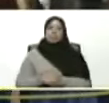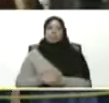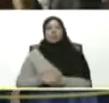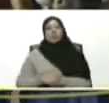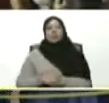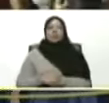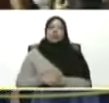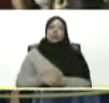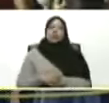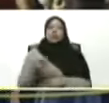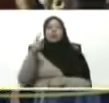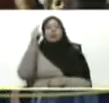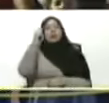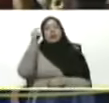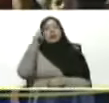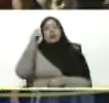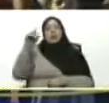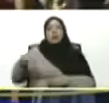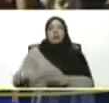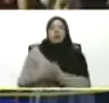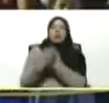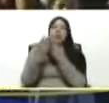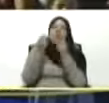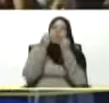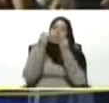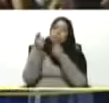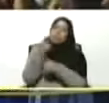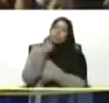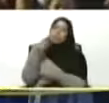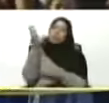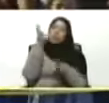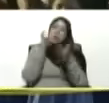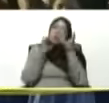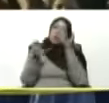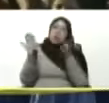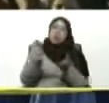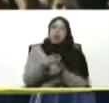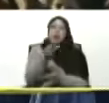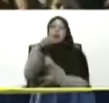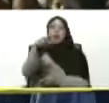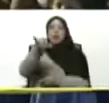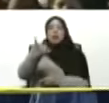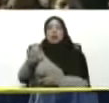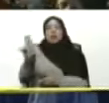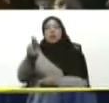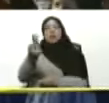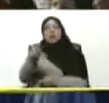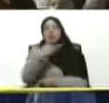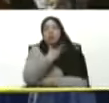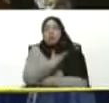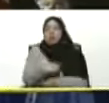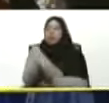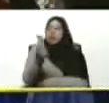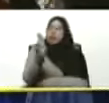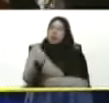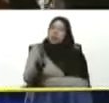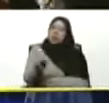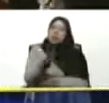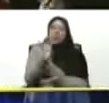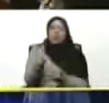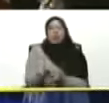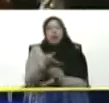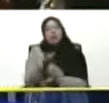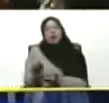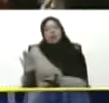Y desde ese día, de manera mágica, volví a escuchar a Ali Primera y no volví a llorar más nunca con sus